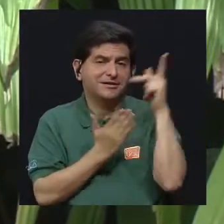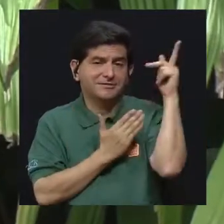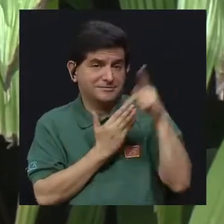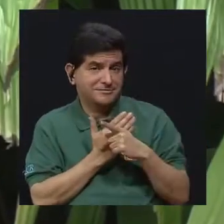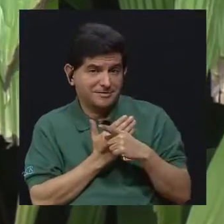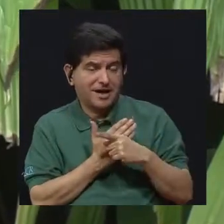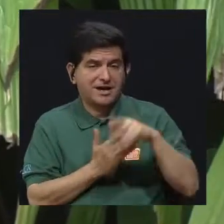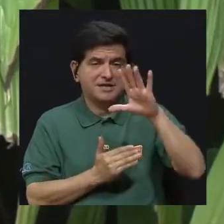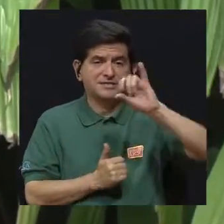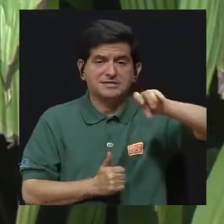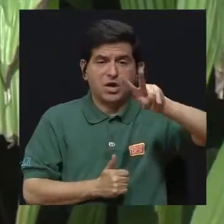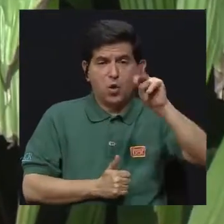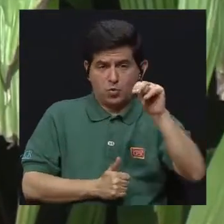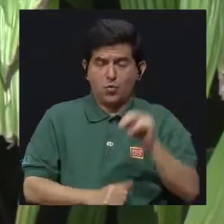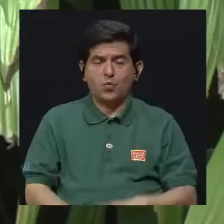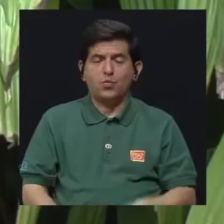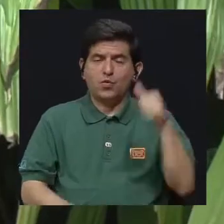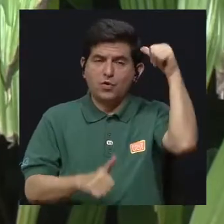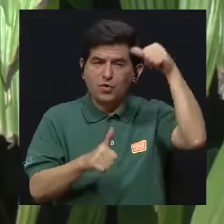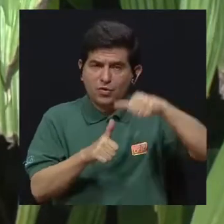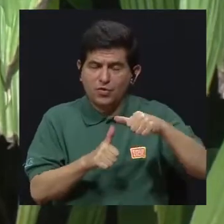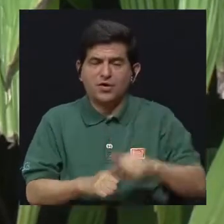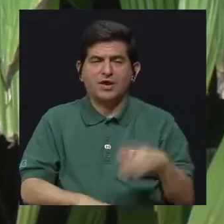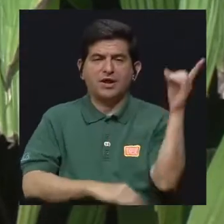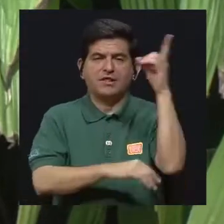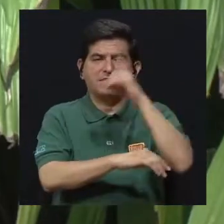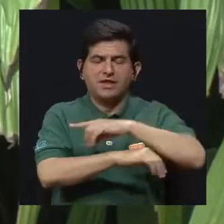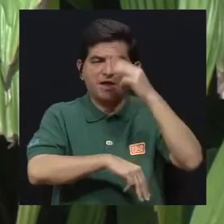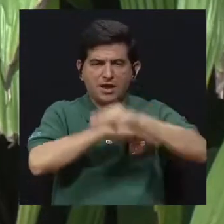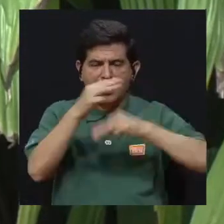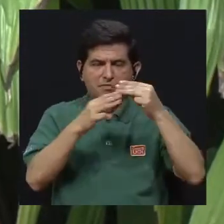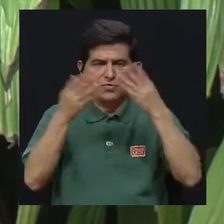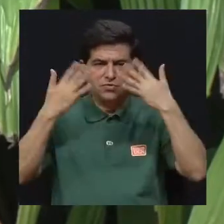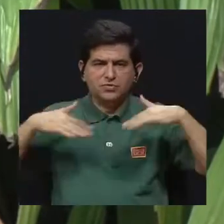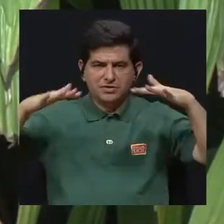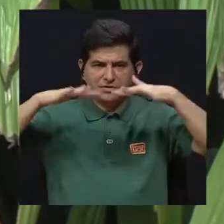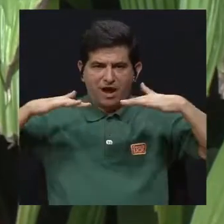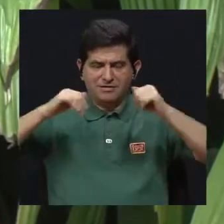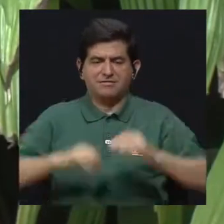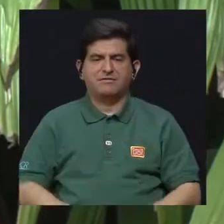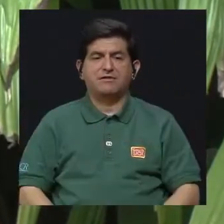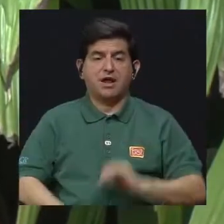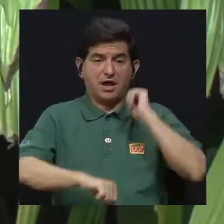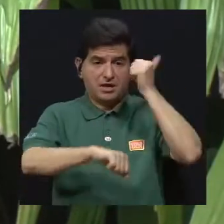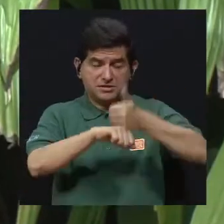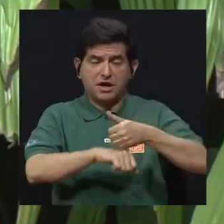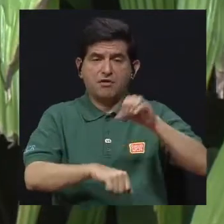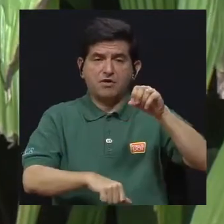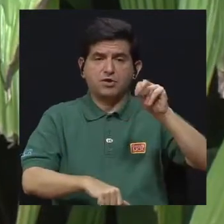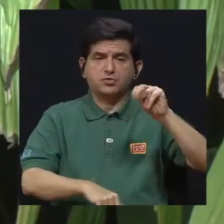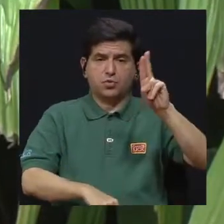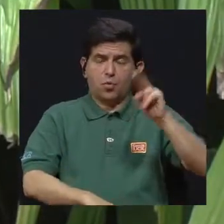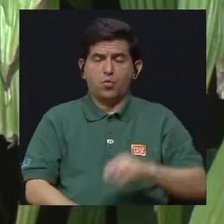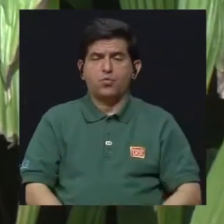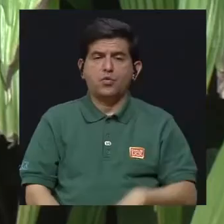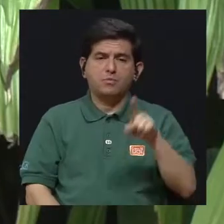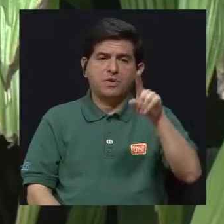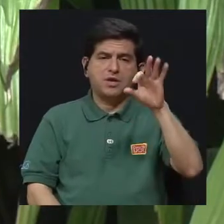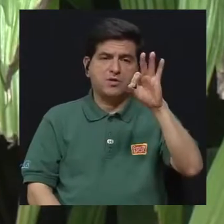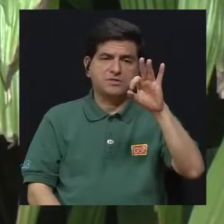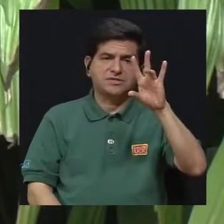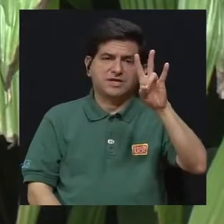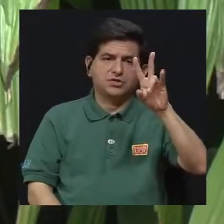el programa, el 5 de junio se conmemora el Día Mundial del Medio Ambiente. Esta fecha fue establecida por las Naciones Unidas